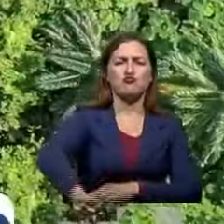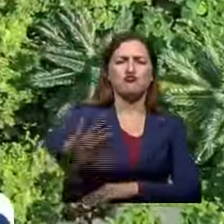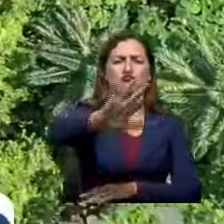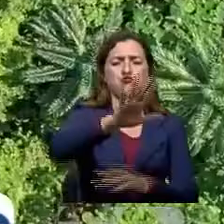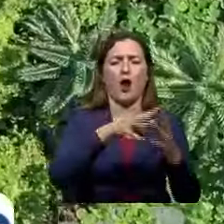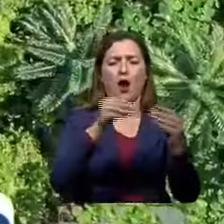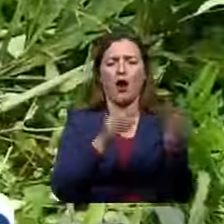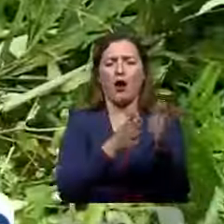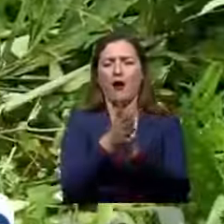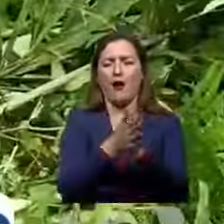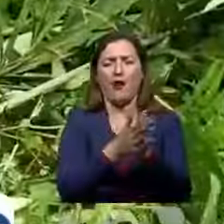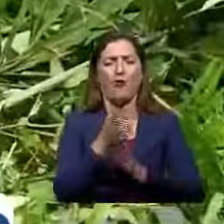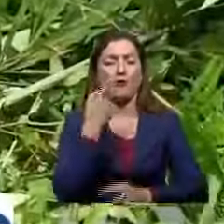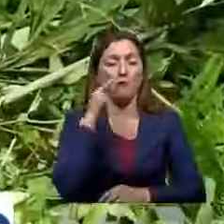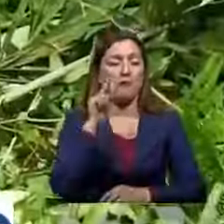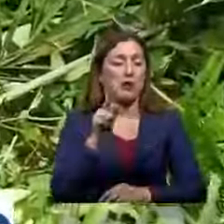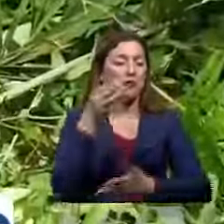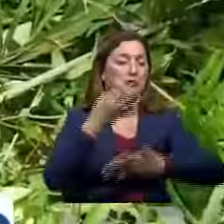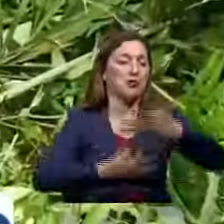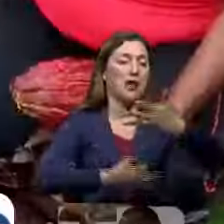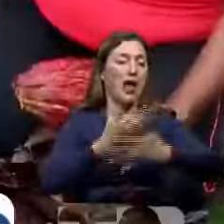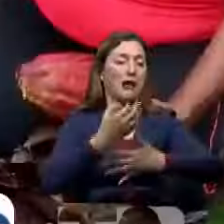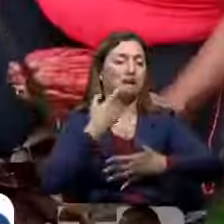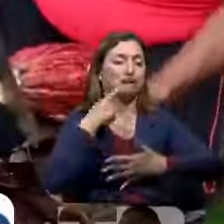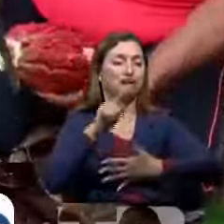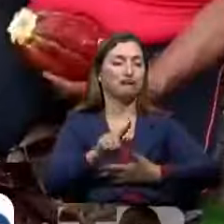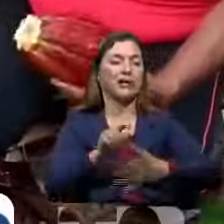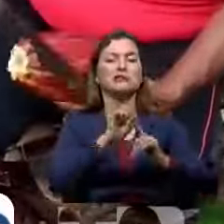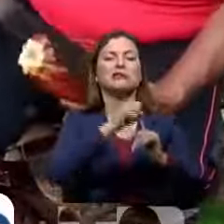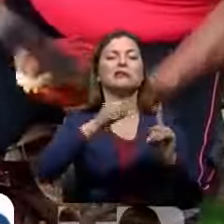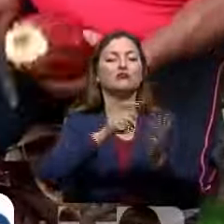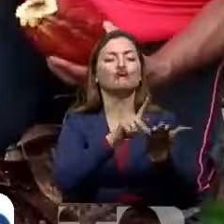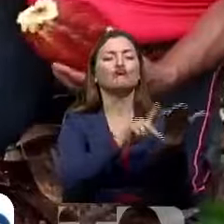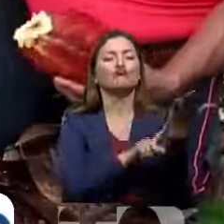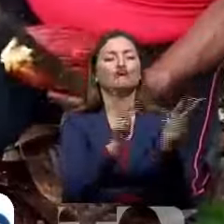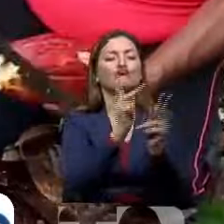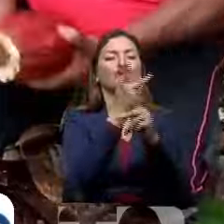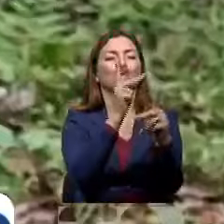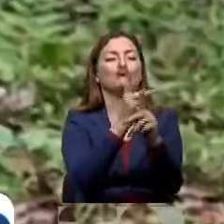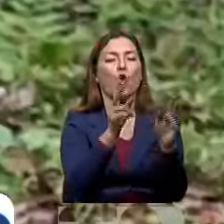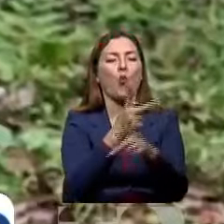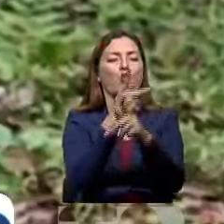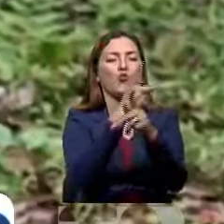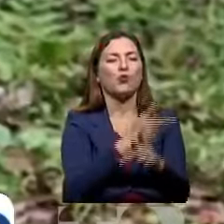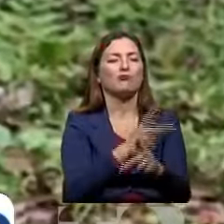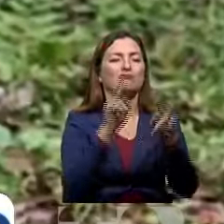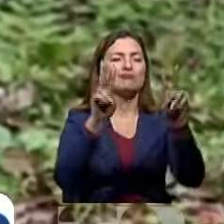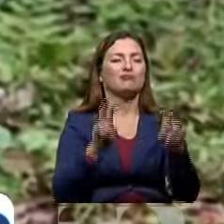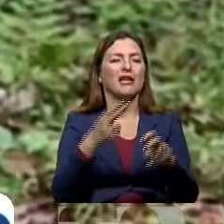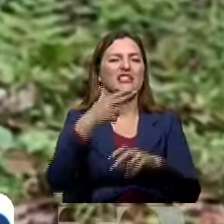cultivo de cacao, casi en su totalidad cultivadas bajo el sistema tradicional de productos sostenibles